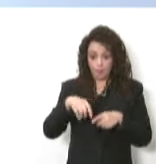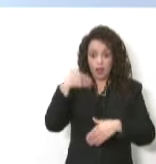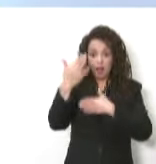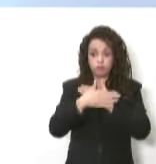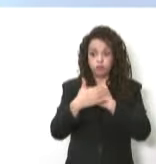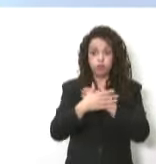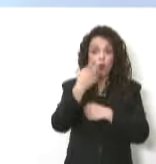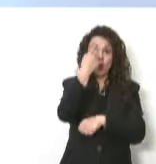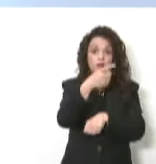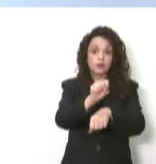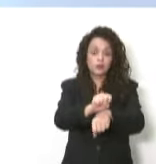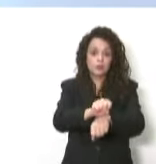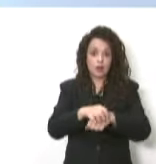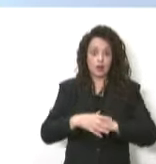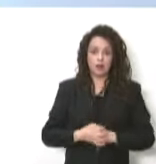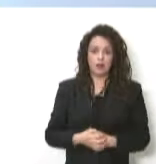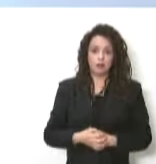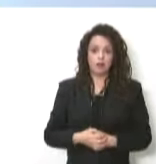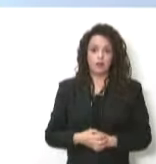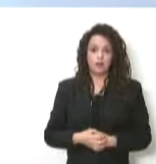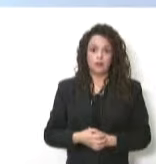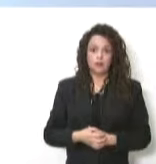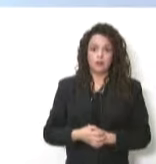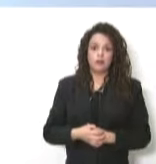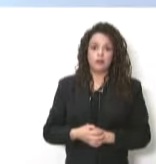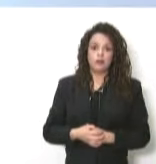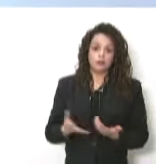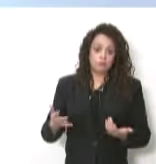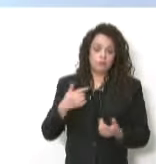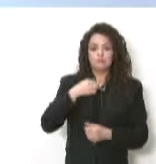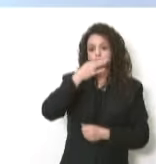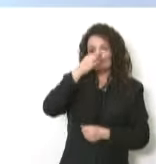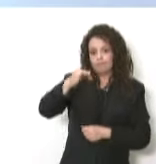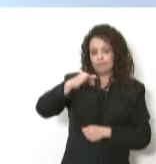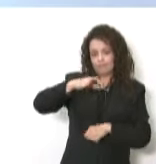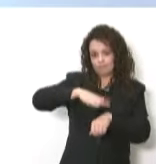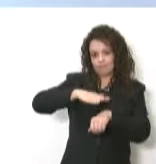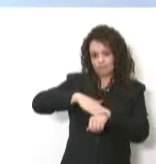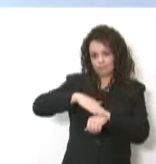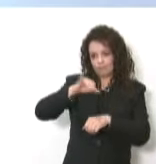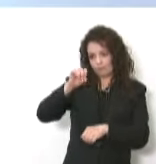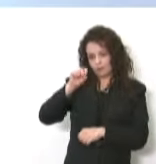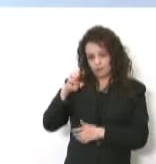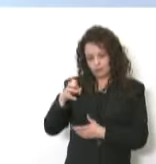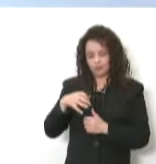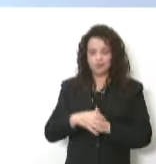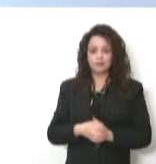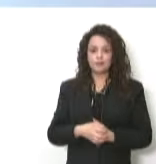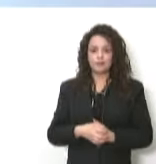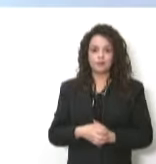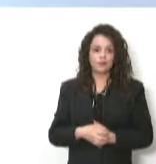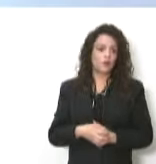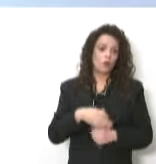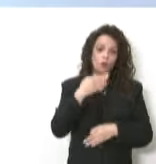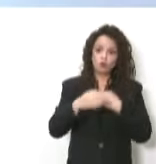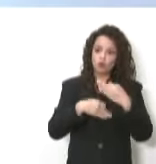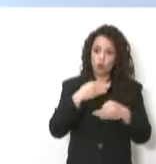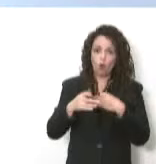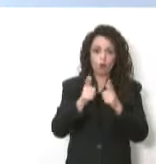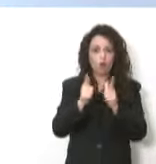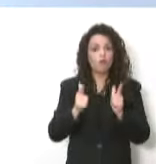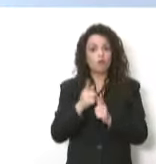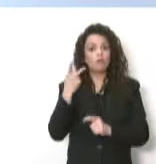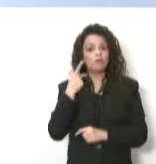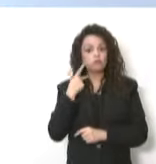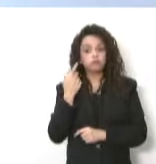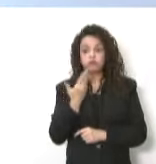próxima y seguramente haremos algo, lo anticipo, José, perdón, para naturalmente llamar a todos los partidos políticos a que no